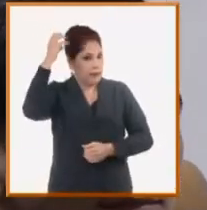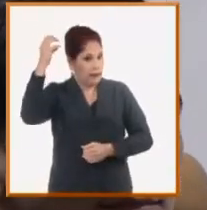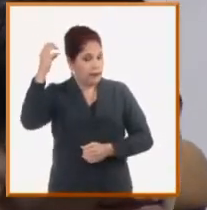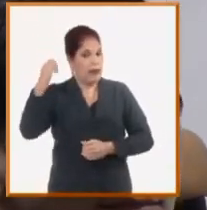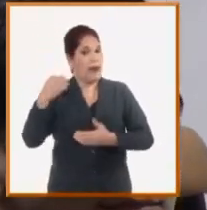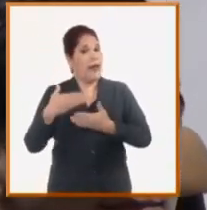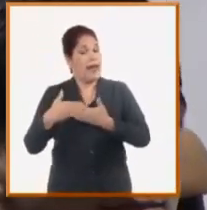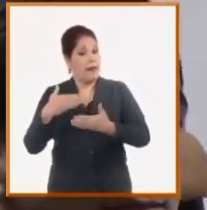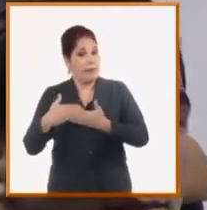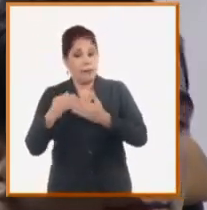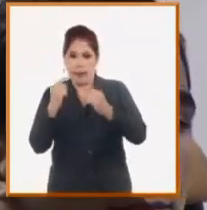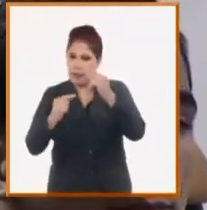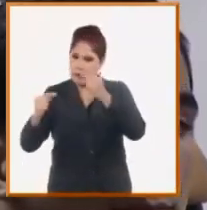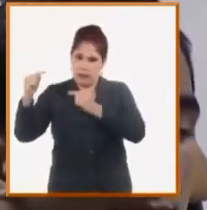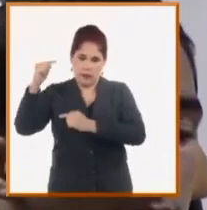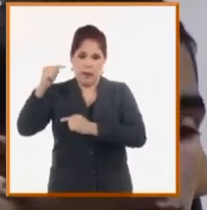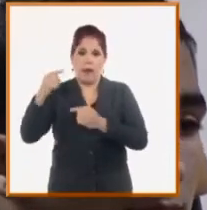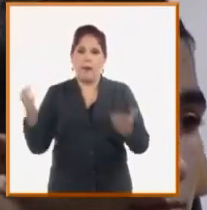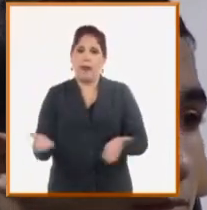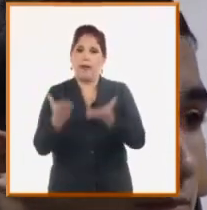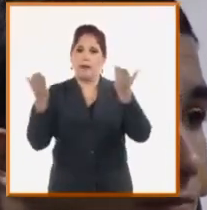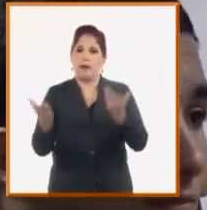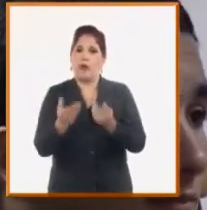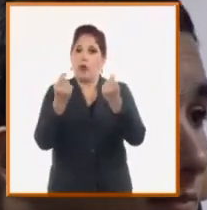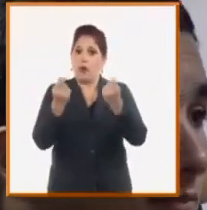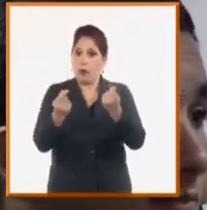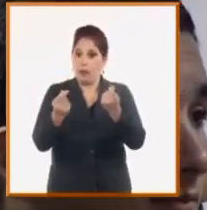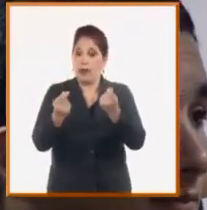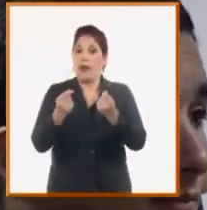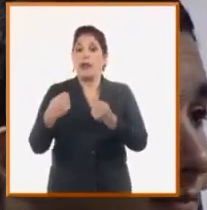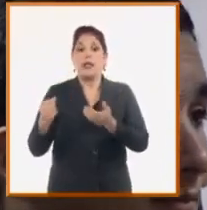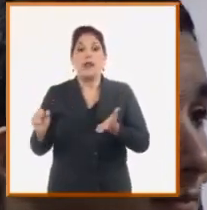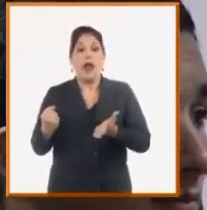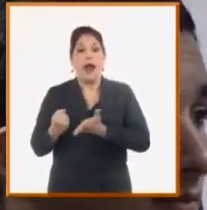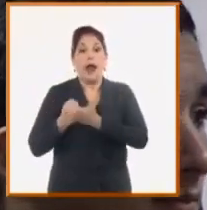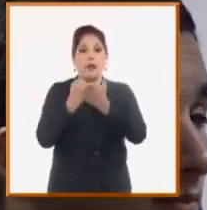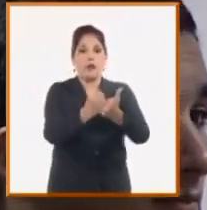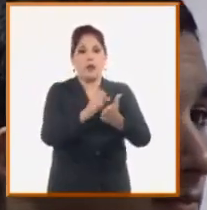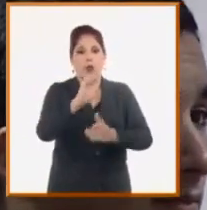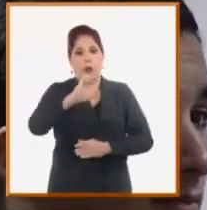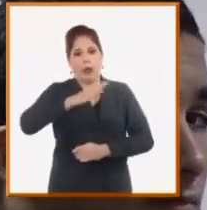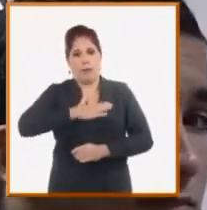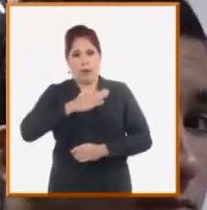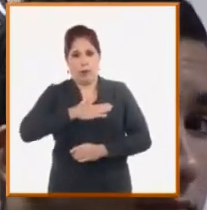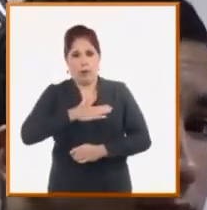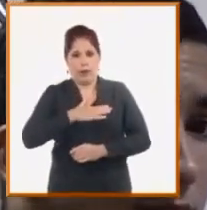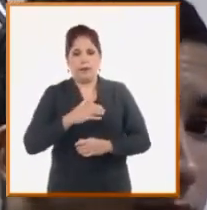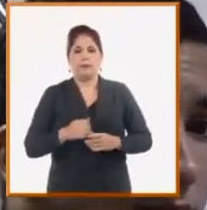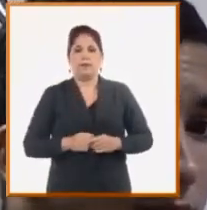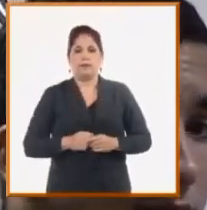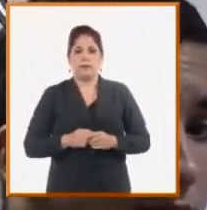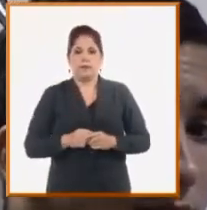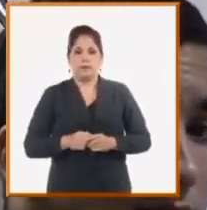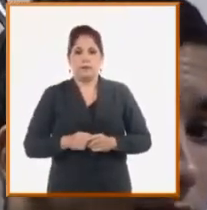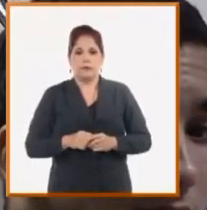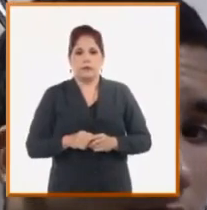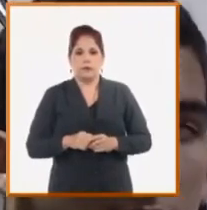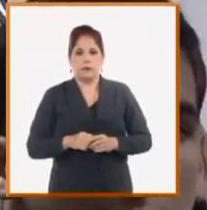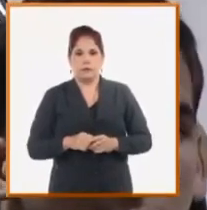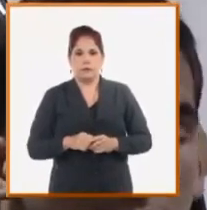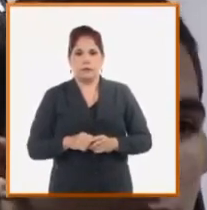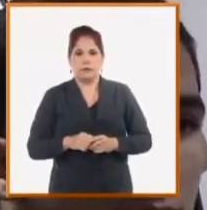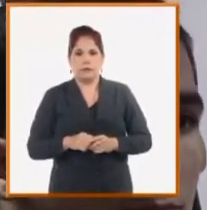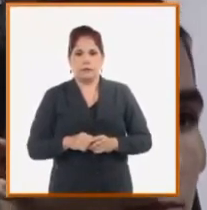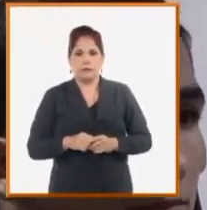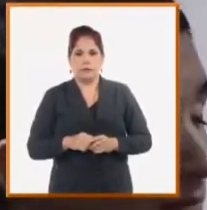como ente principal para el desarrollo de la economía y como complemento las empresas, las micro, las medianas y las